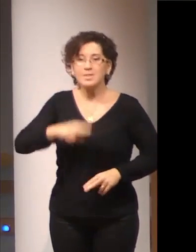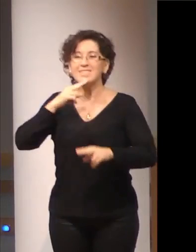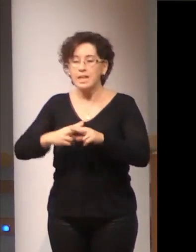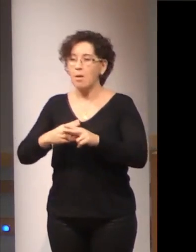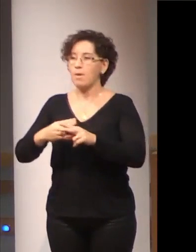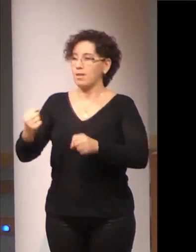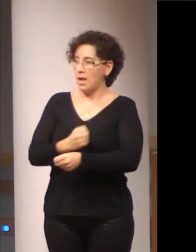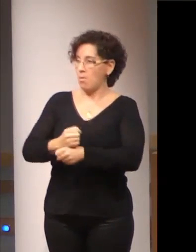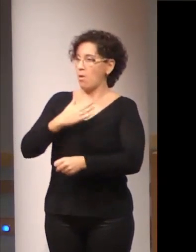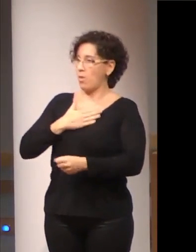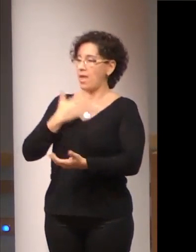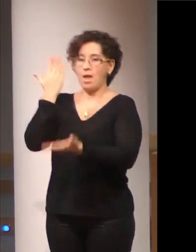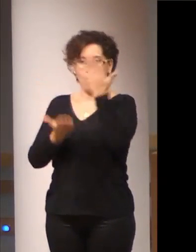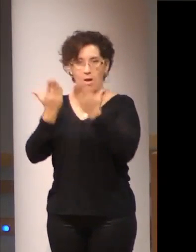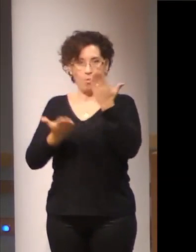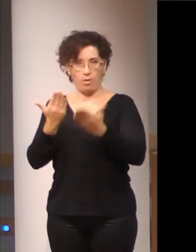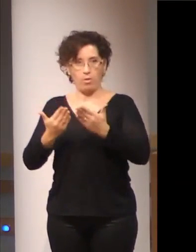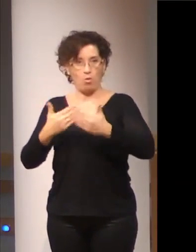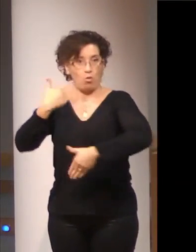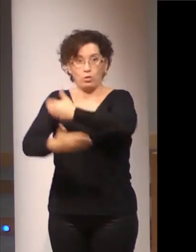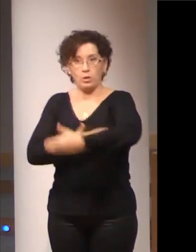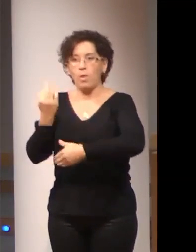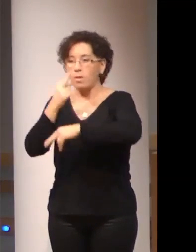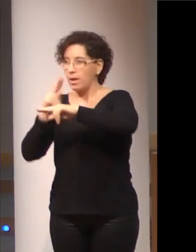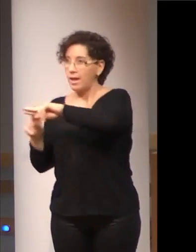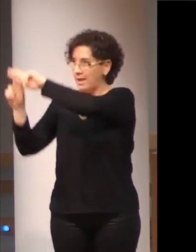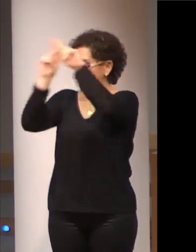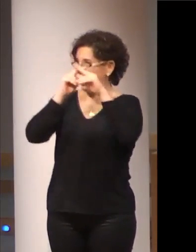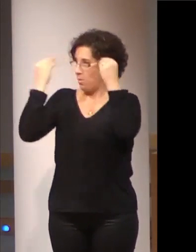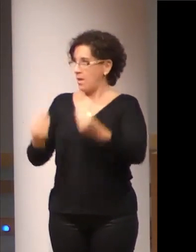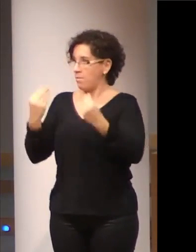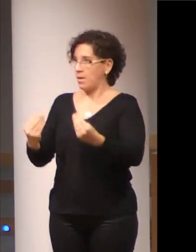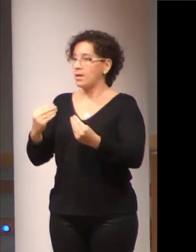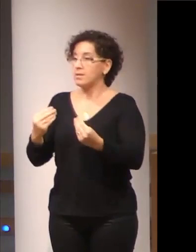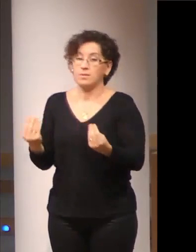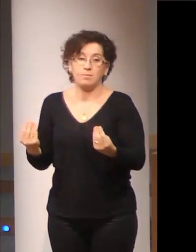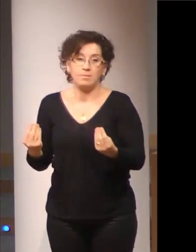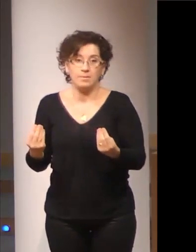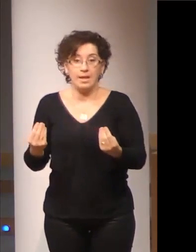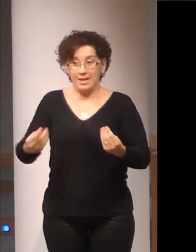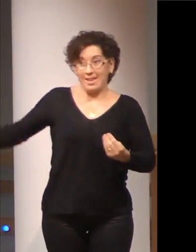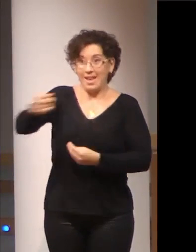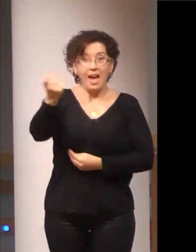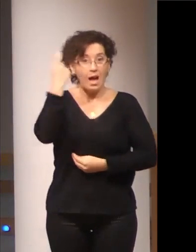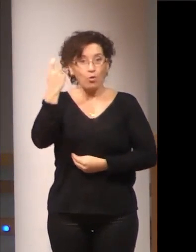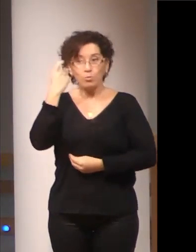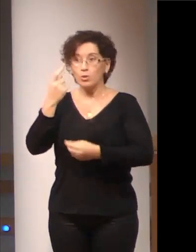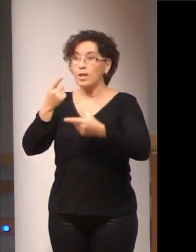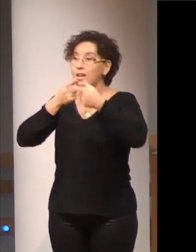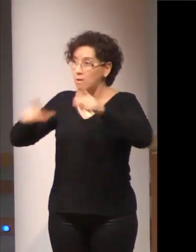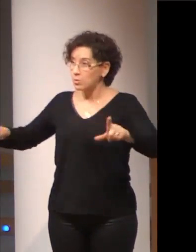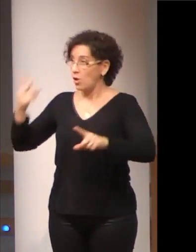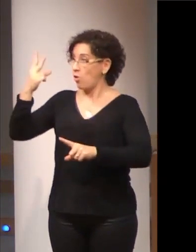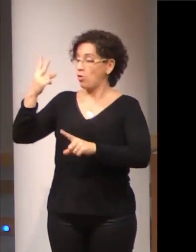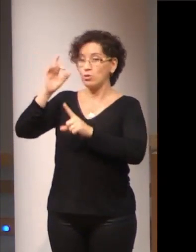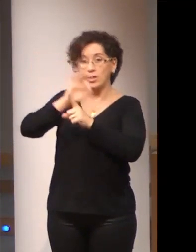continua que tienen que analizar muy superficialmente, porque un tema no da para más, nuestros estudiantes de Lingüística de los dos